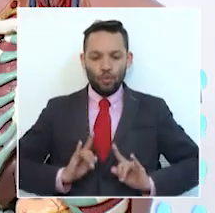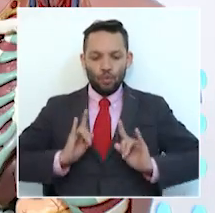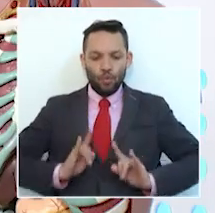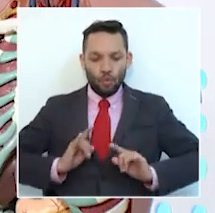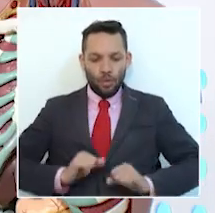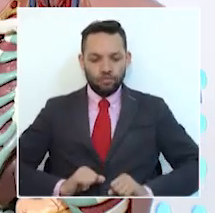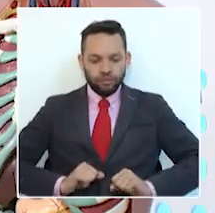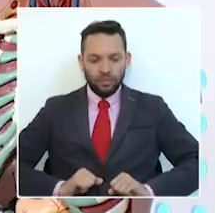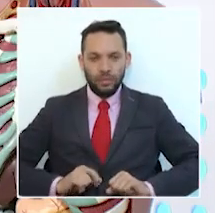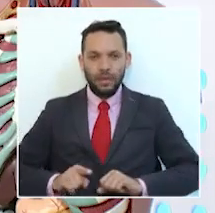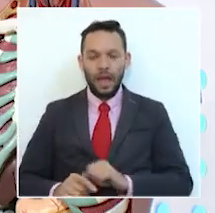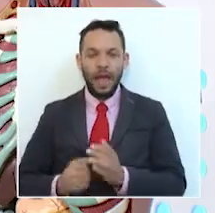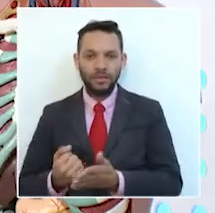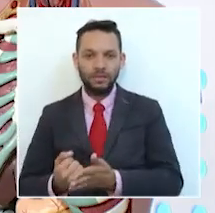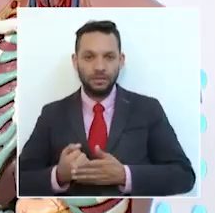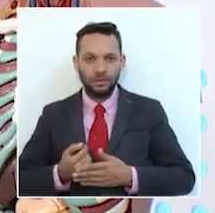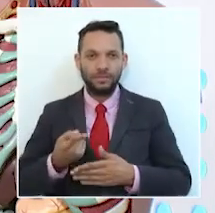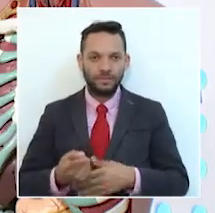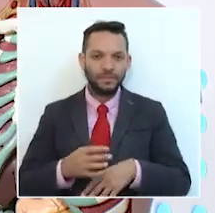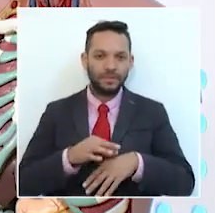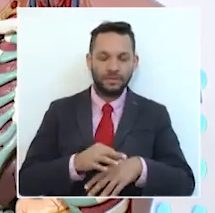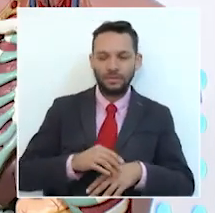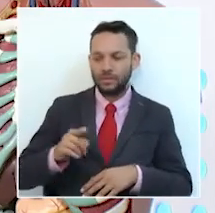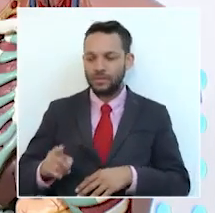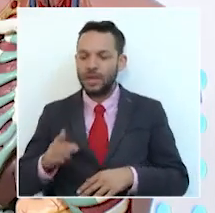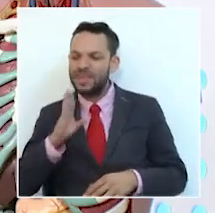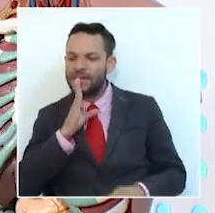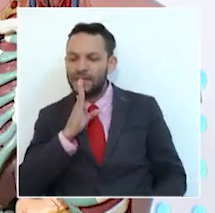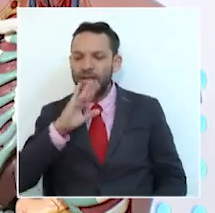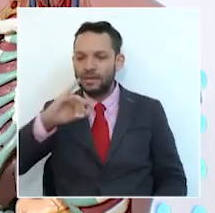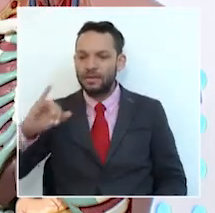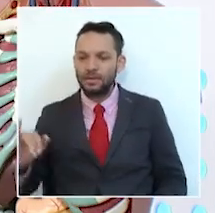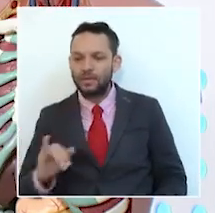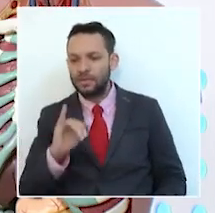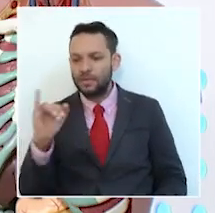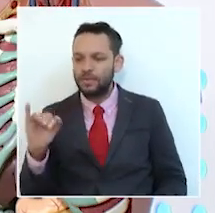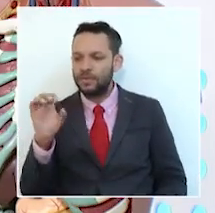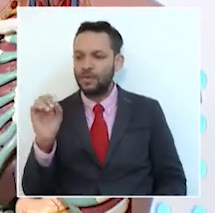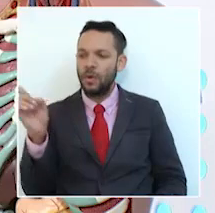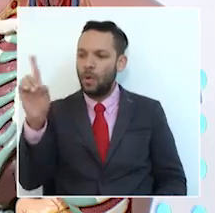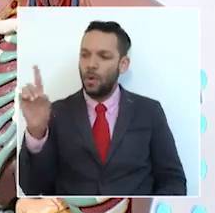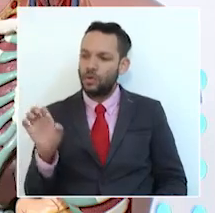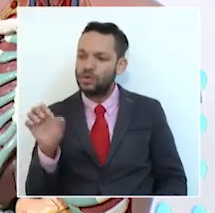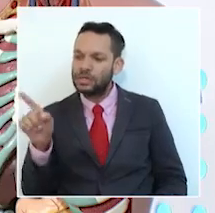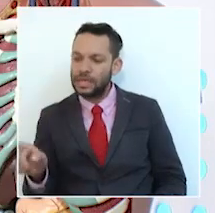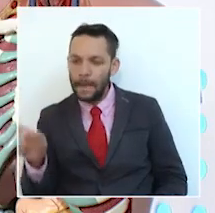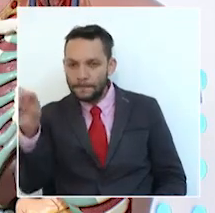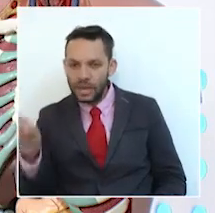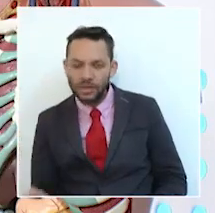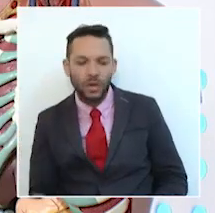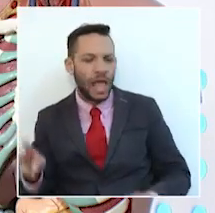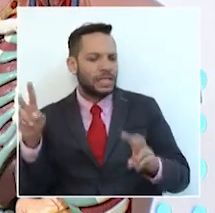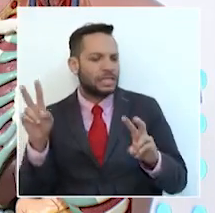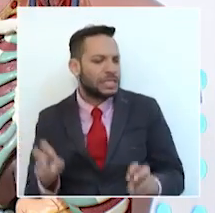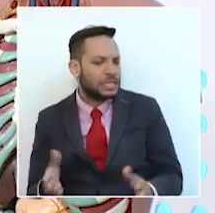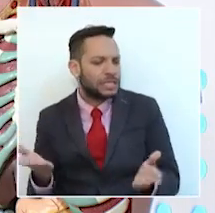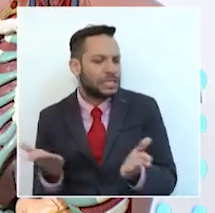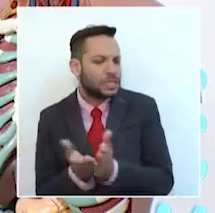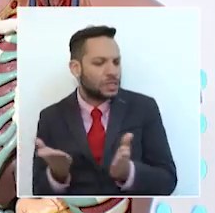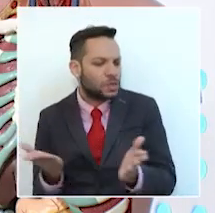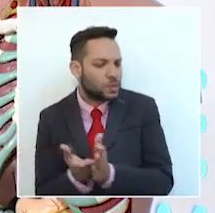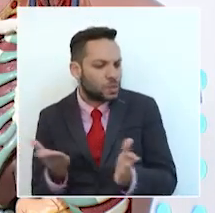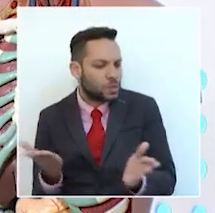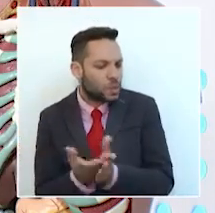que es que es arcilla la estudió el doctor josé luís y encontró que tenía muchísimo sílice y tenía